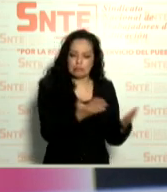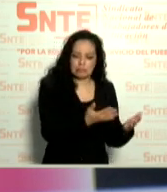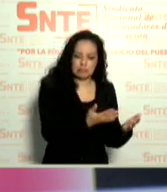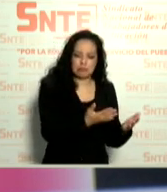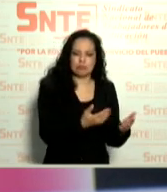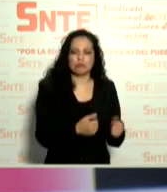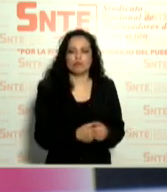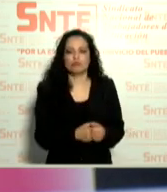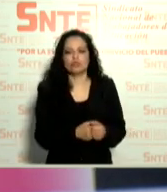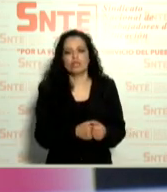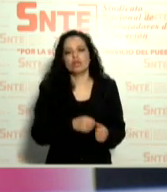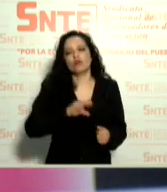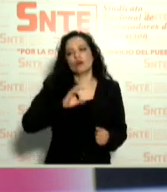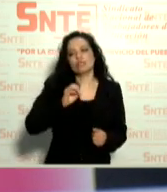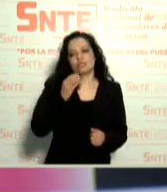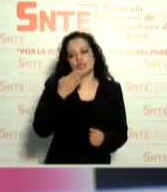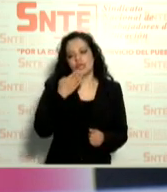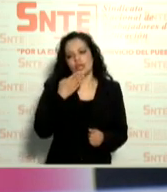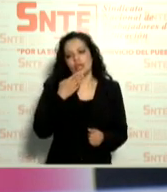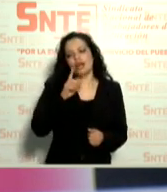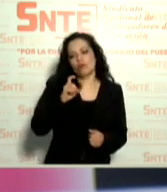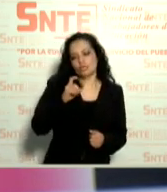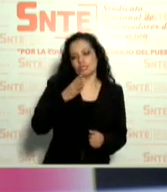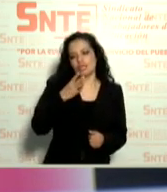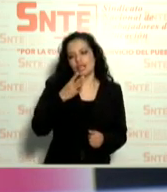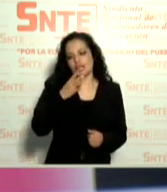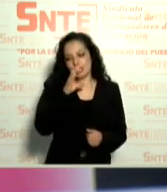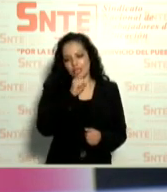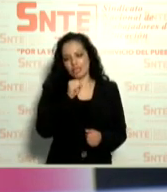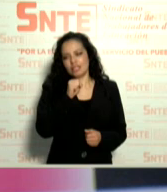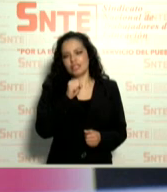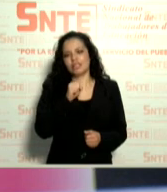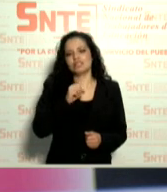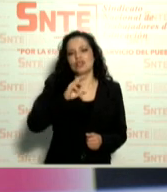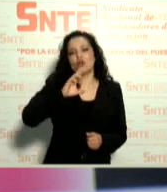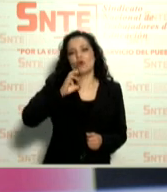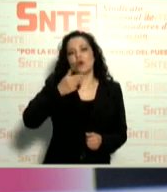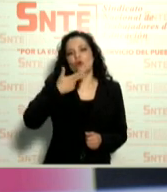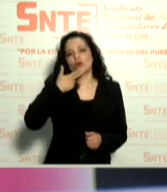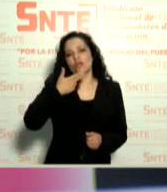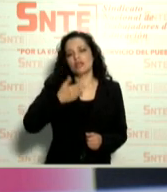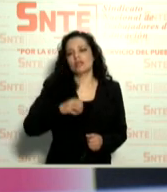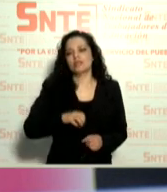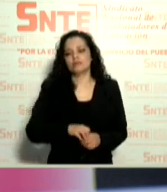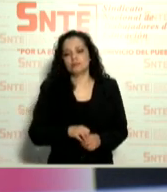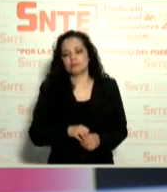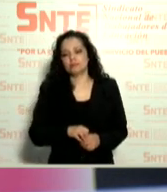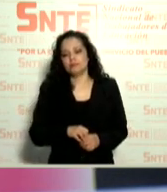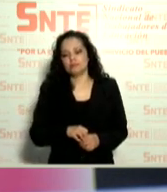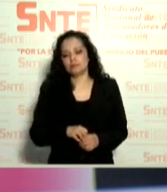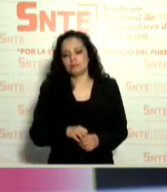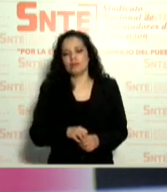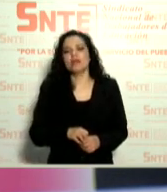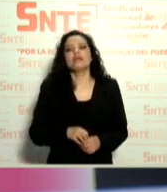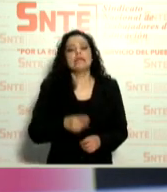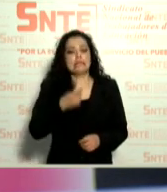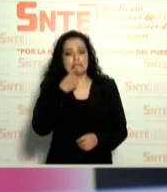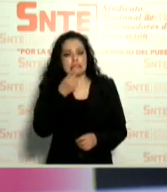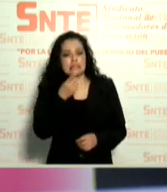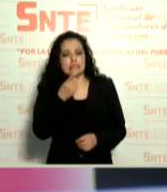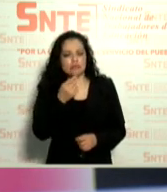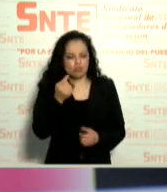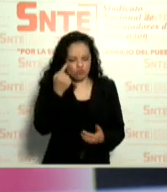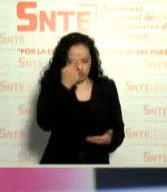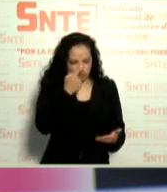de Aguascalientes, Coahuila y Chihuahua. Desarrollamos jornadas de análisis con los maestros, padres